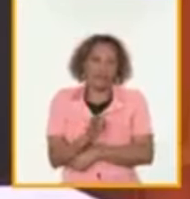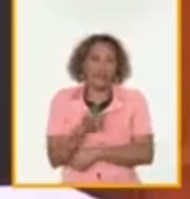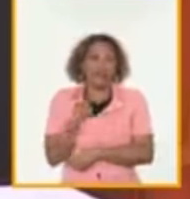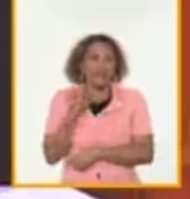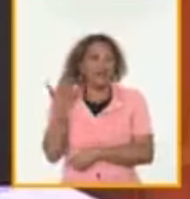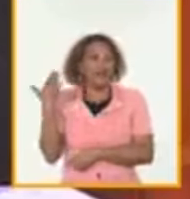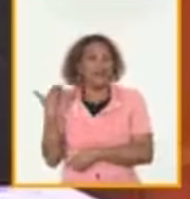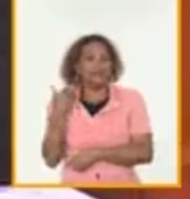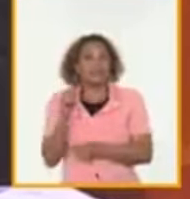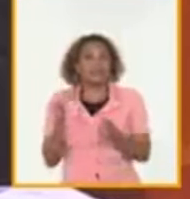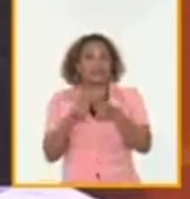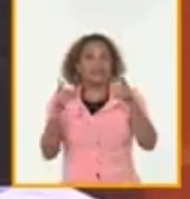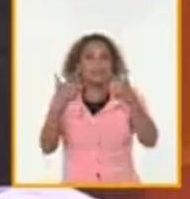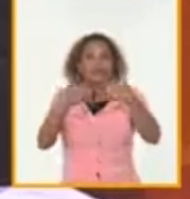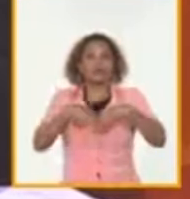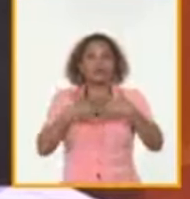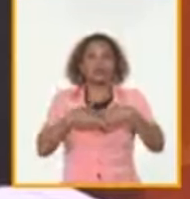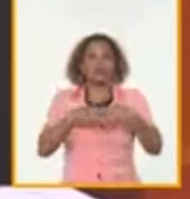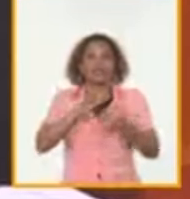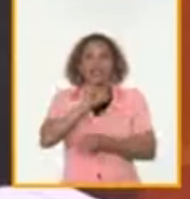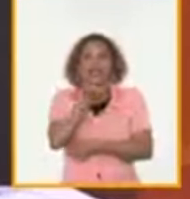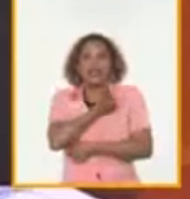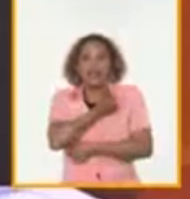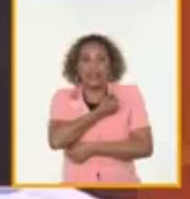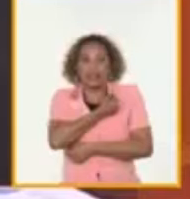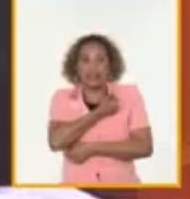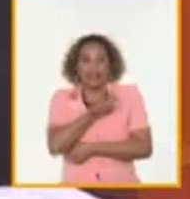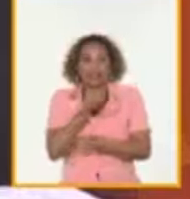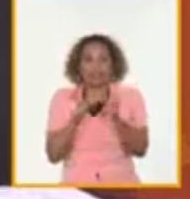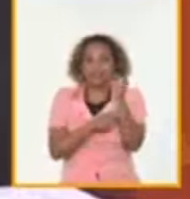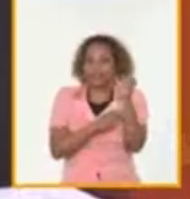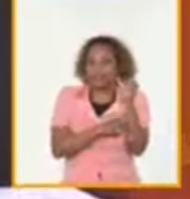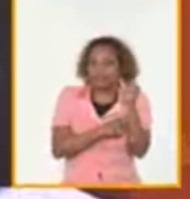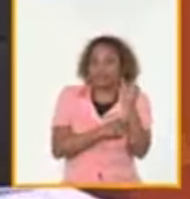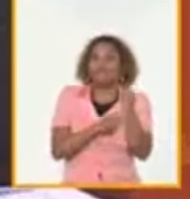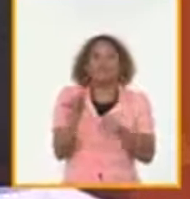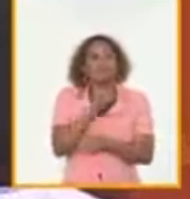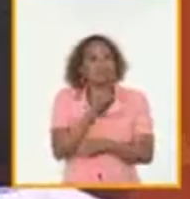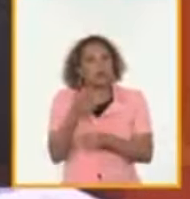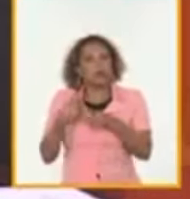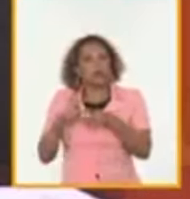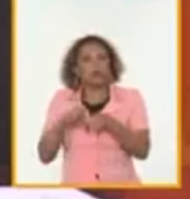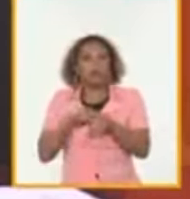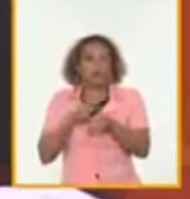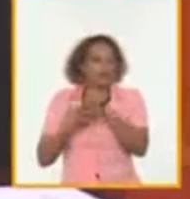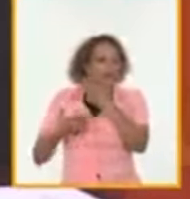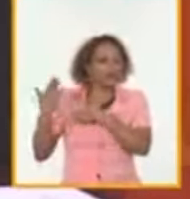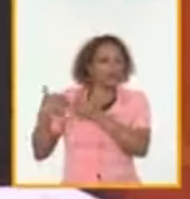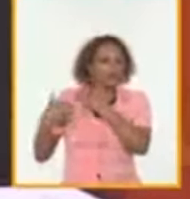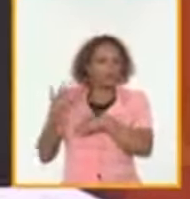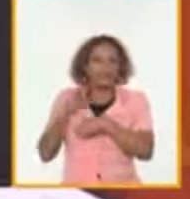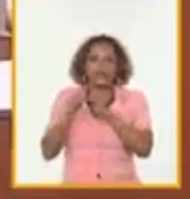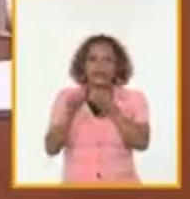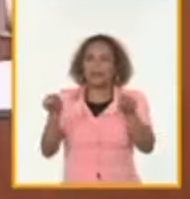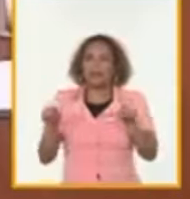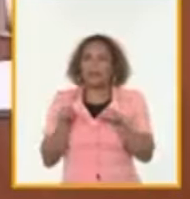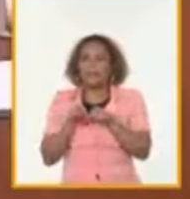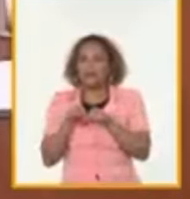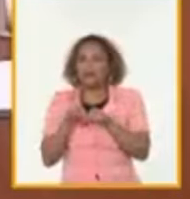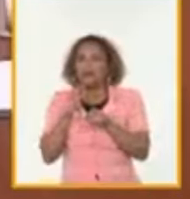las más grandes productoras de carne de cerdo en en otras circunstancia Bueno también un polo eh productivo agropecuario